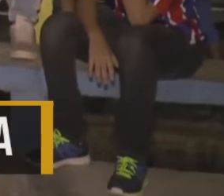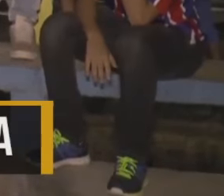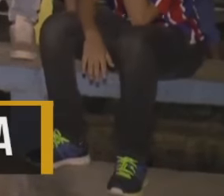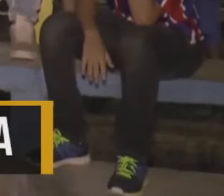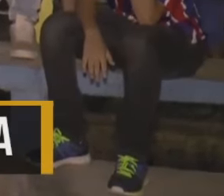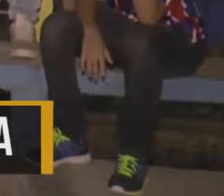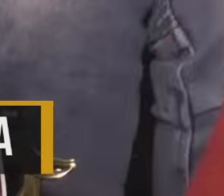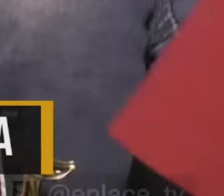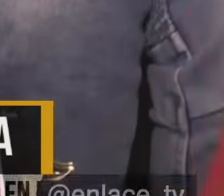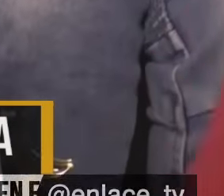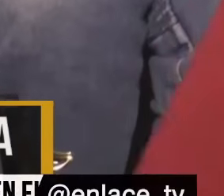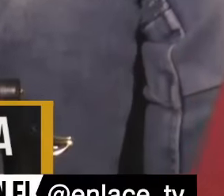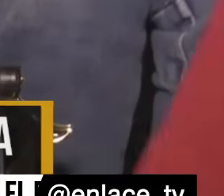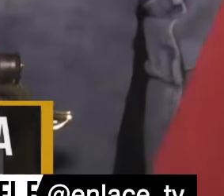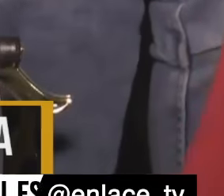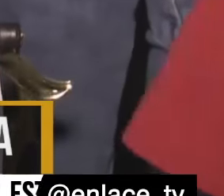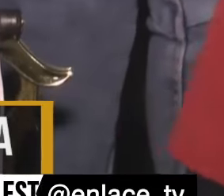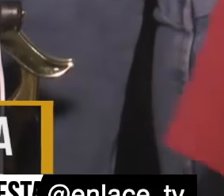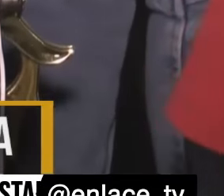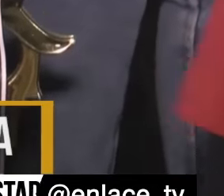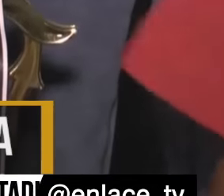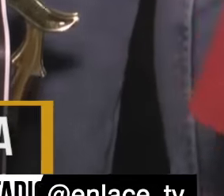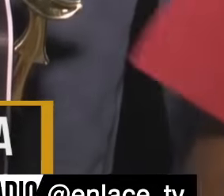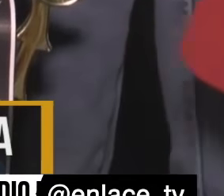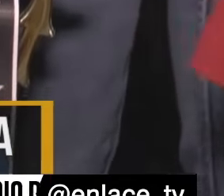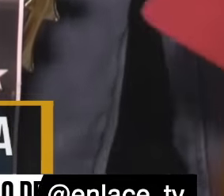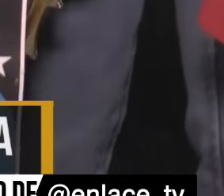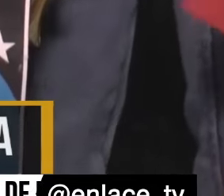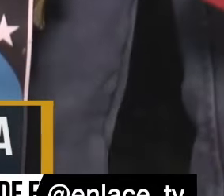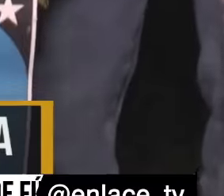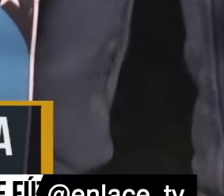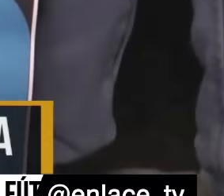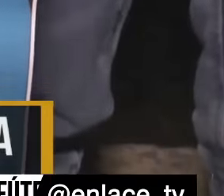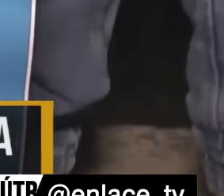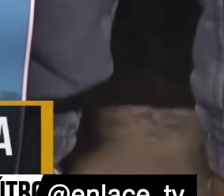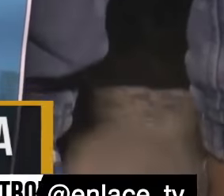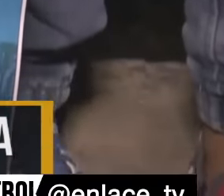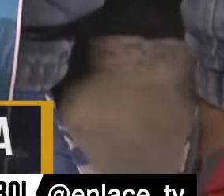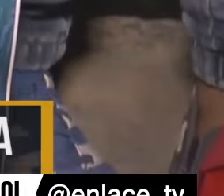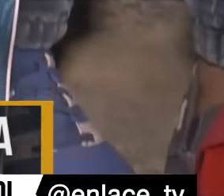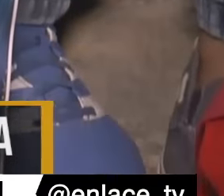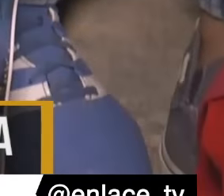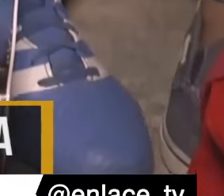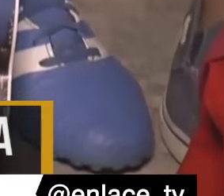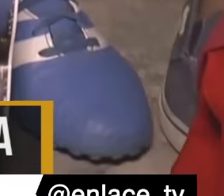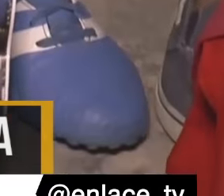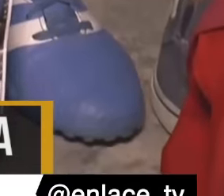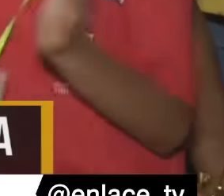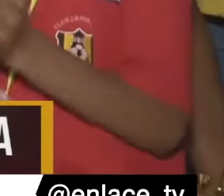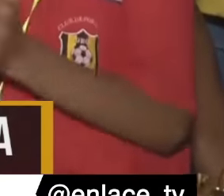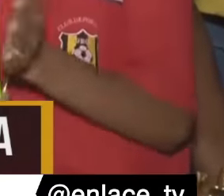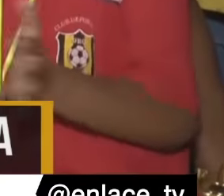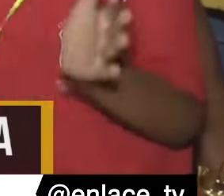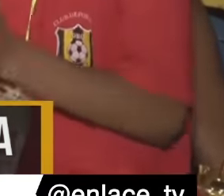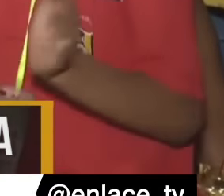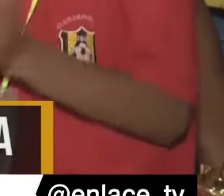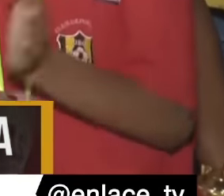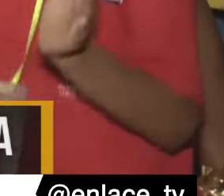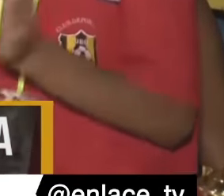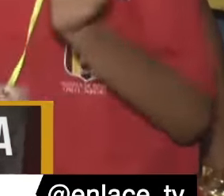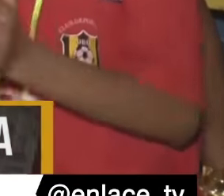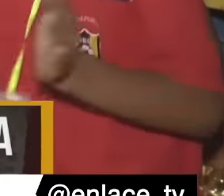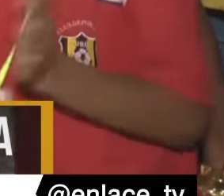jugadores en lo más alto del podio, pues lograron traerse el título de campeones de esta justa que se disputó entre los municipios del Espinal y Chigoral